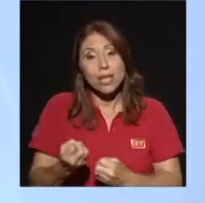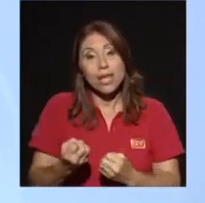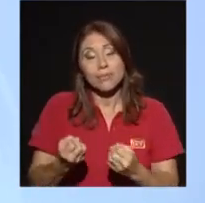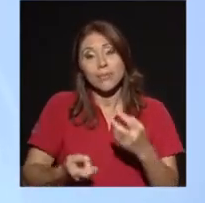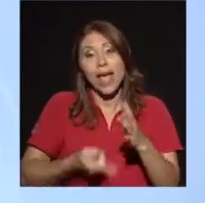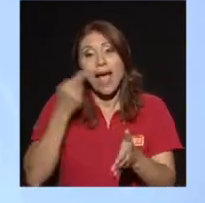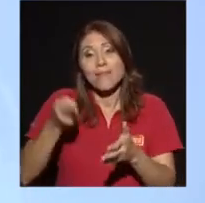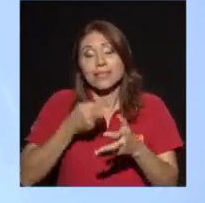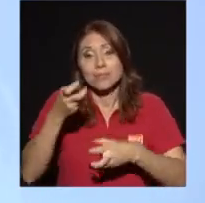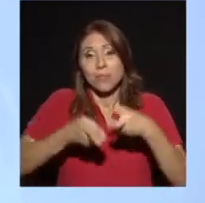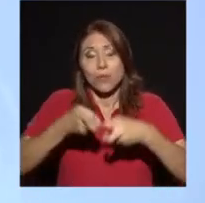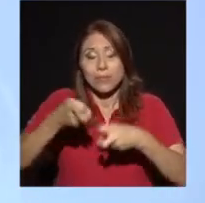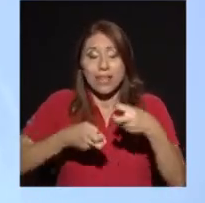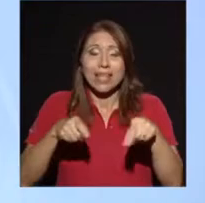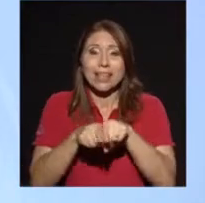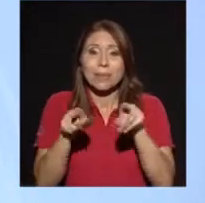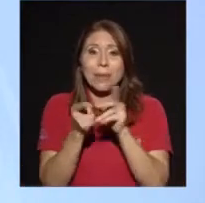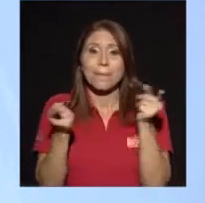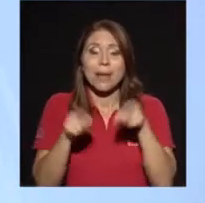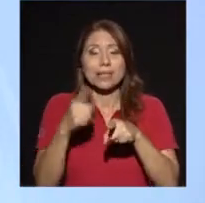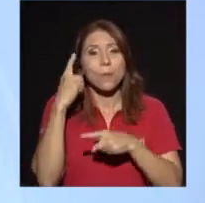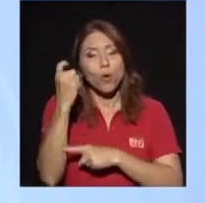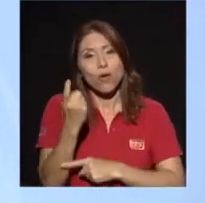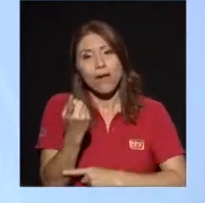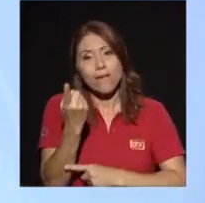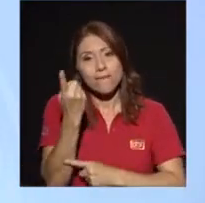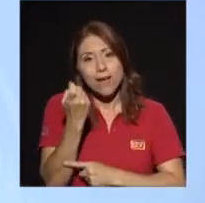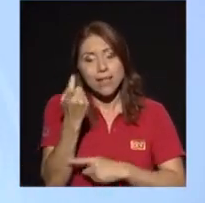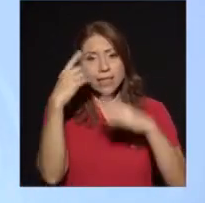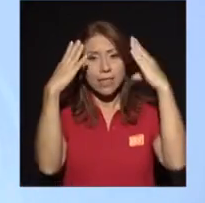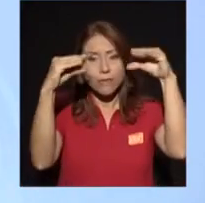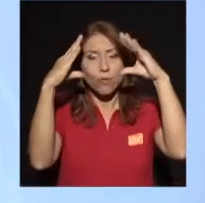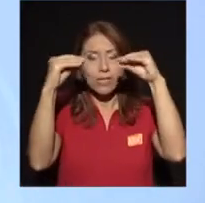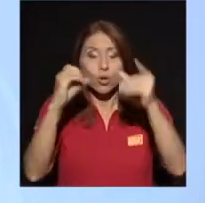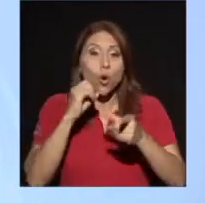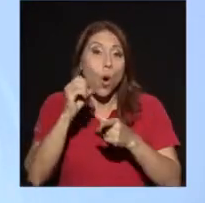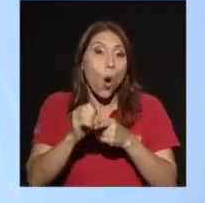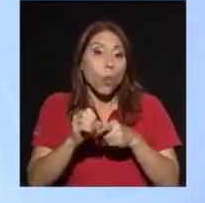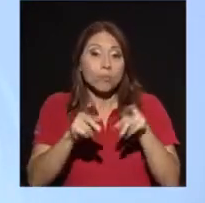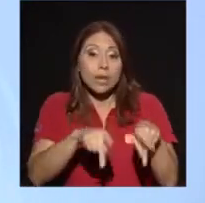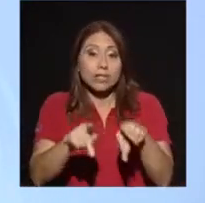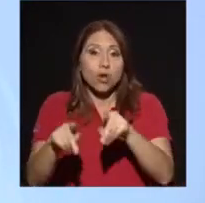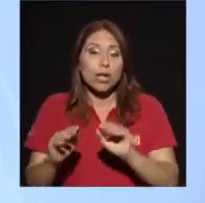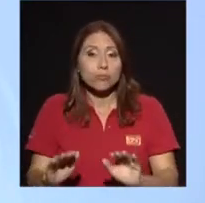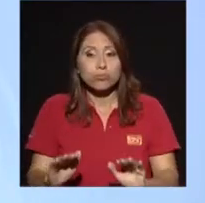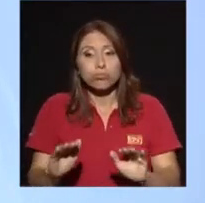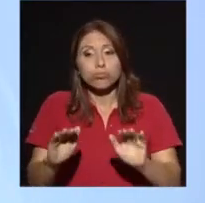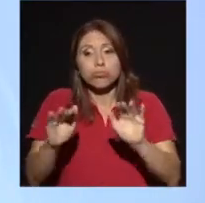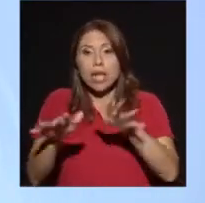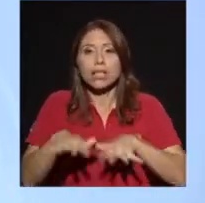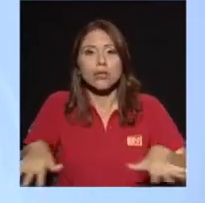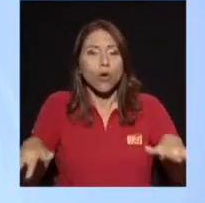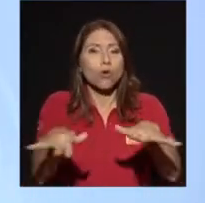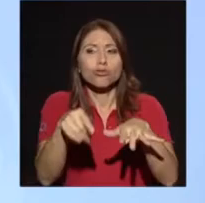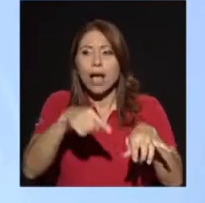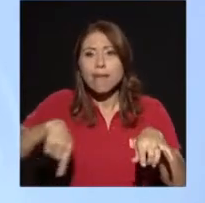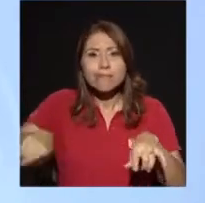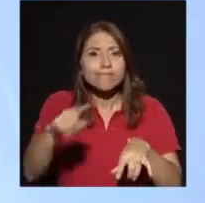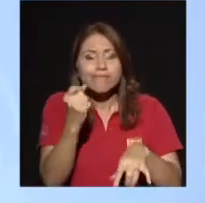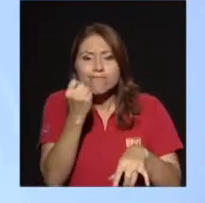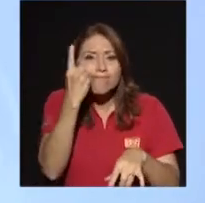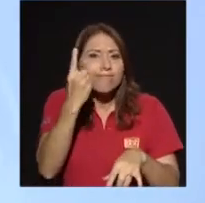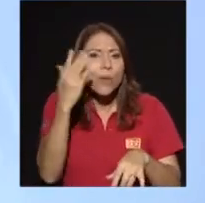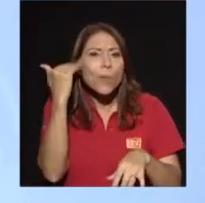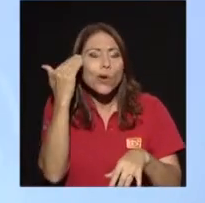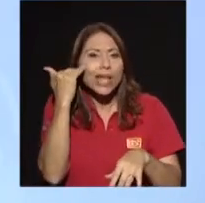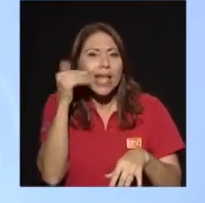problemática se da debido a que hay desinformación o que las personas han crecido en entornos en los cuales muchas veces no logran entender por qué